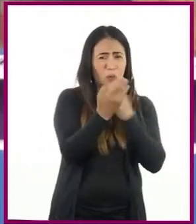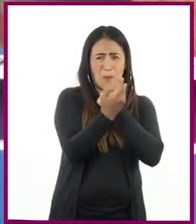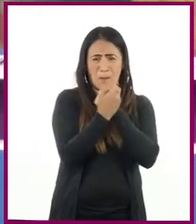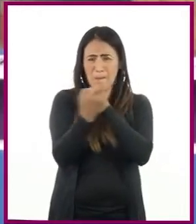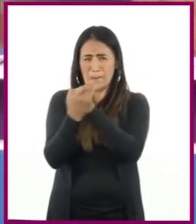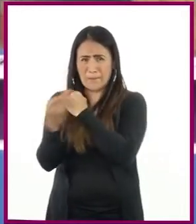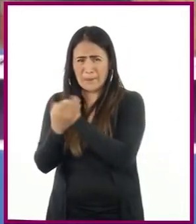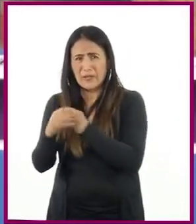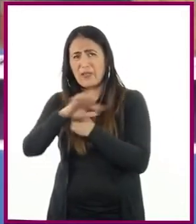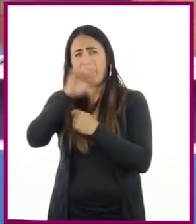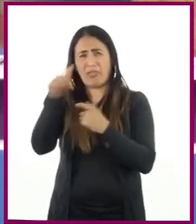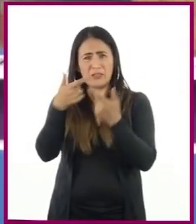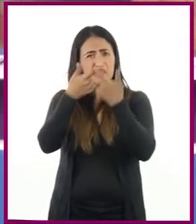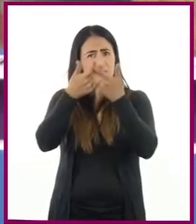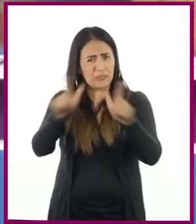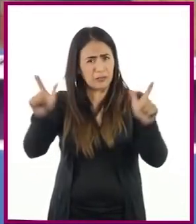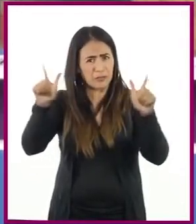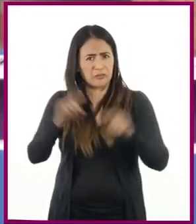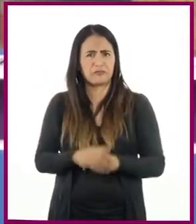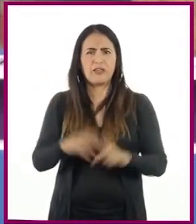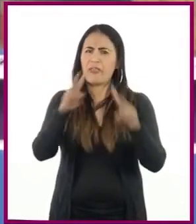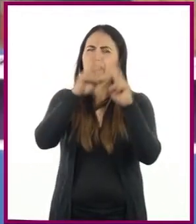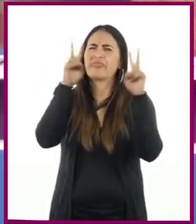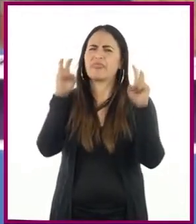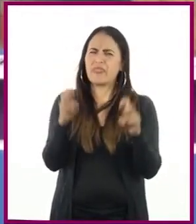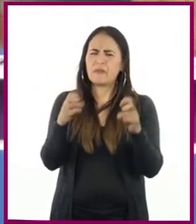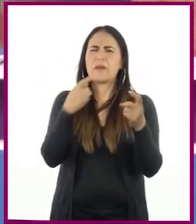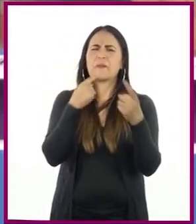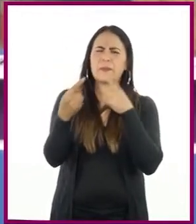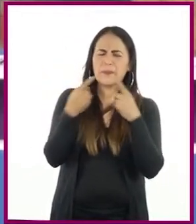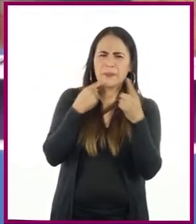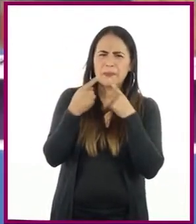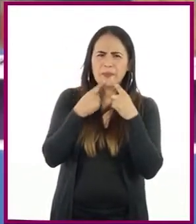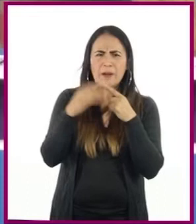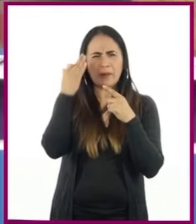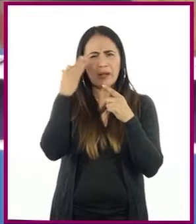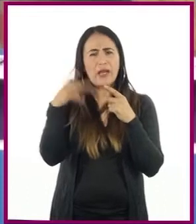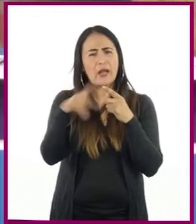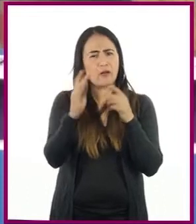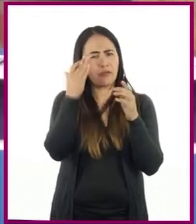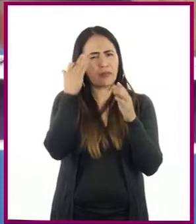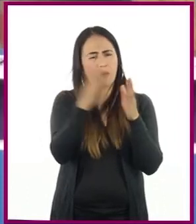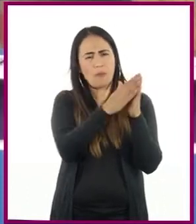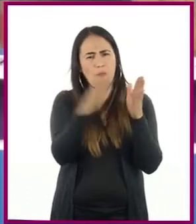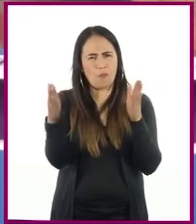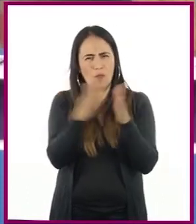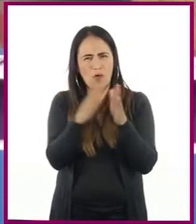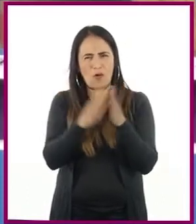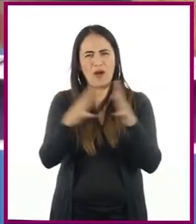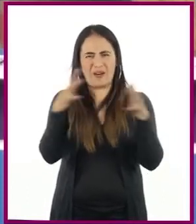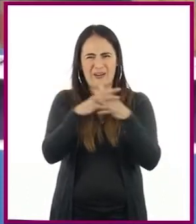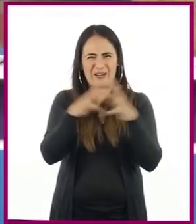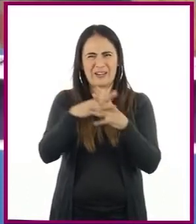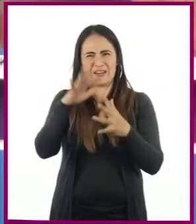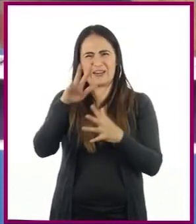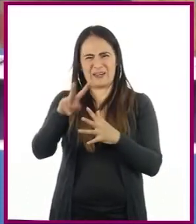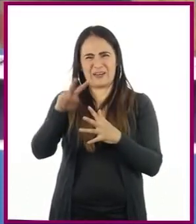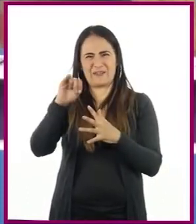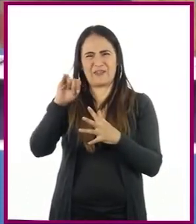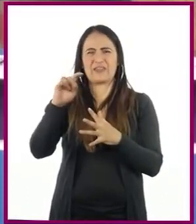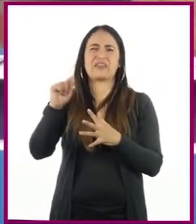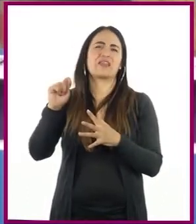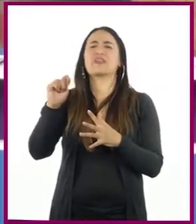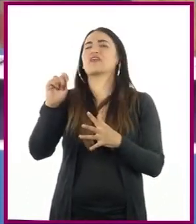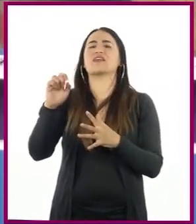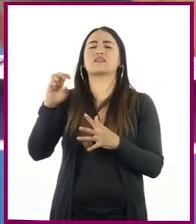liberación. Aunque el tema sigue a debate, es cierto que durante la guerra de Vietnam, el consumo de drogas por parte de las